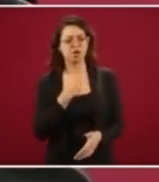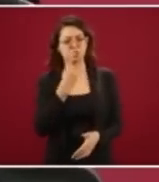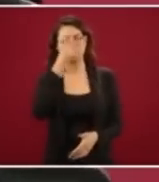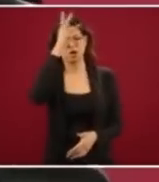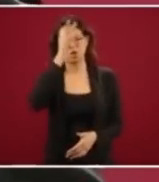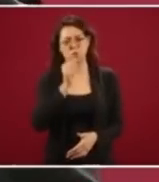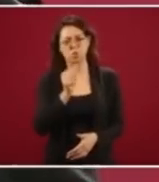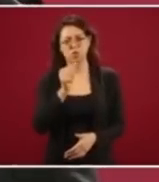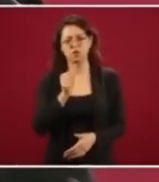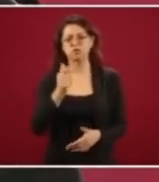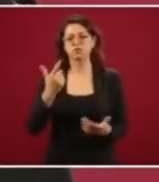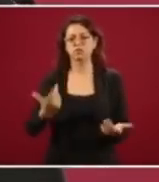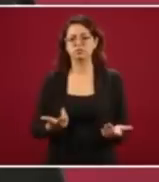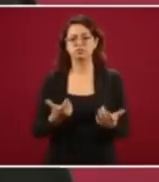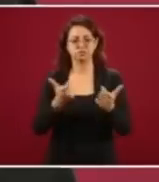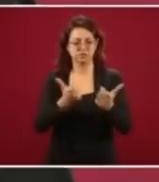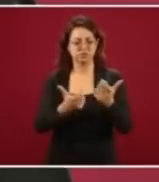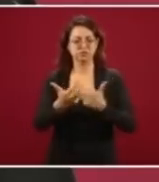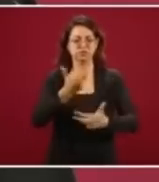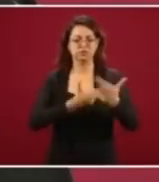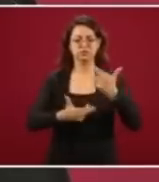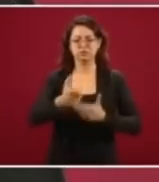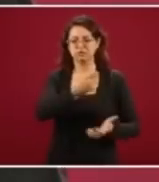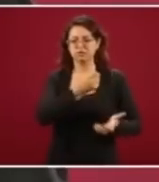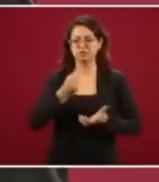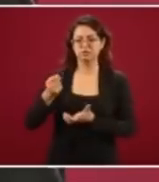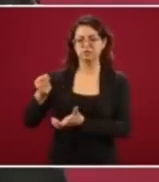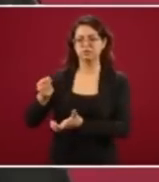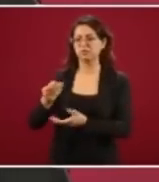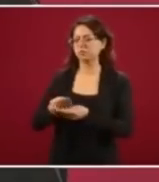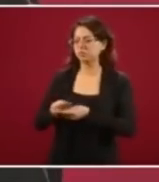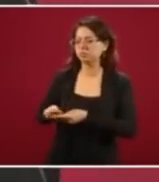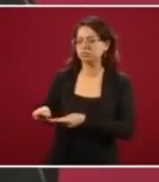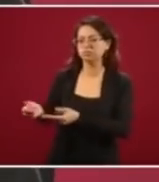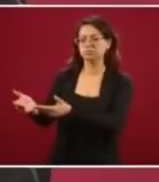de que se iba a devolver el dinero a los aportantes,